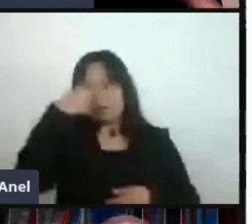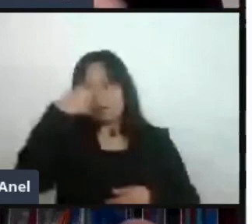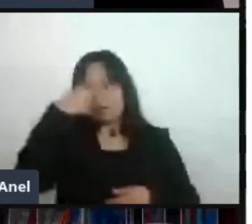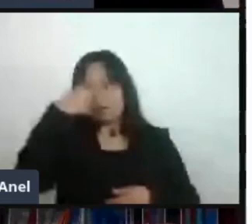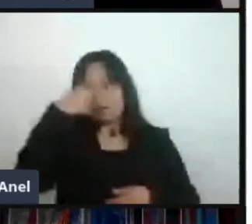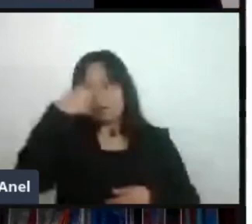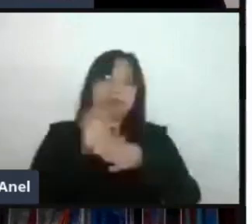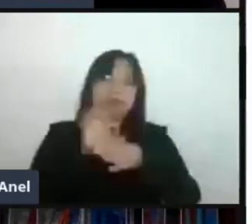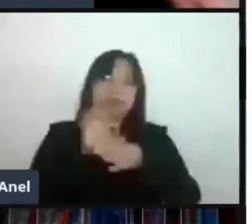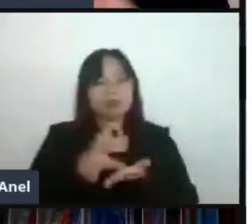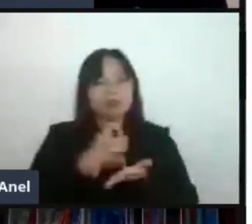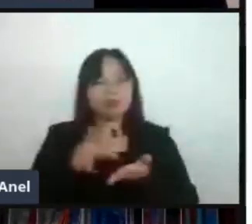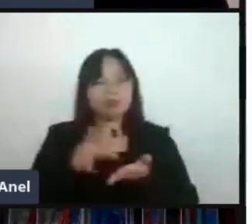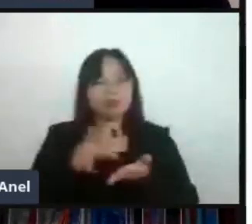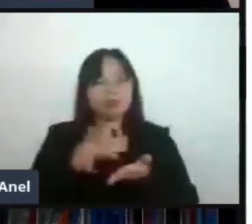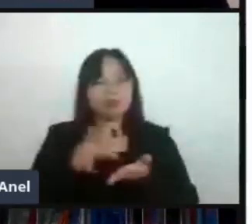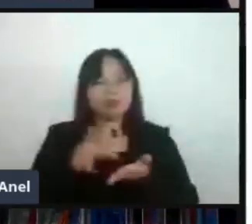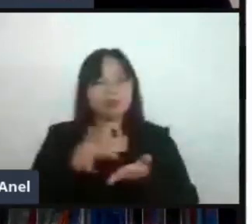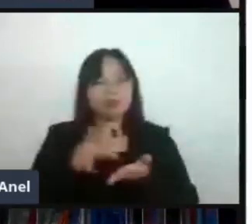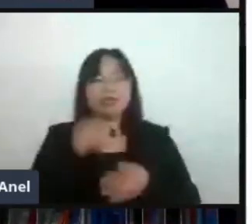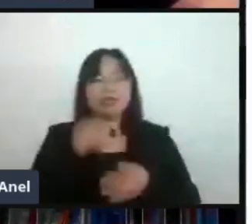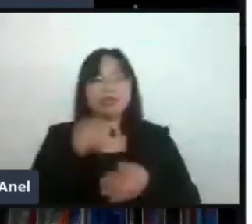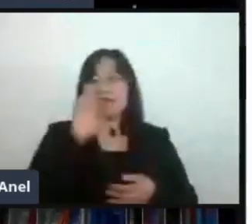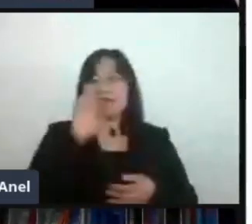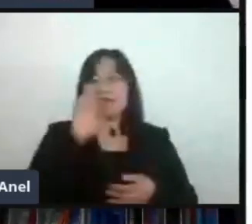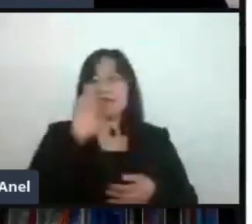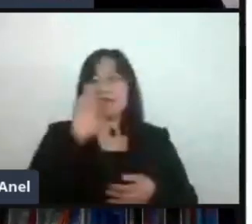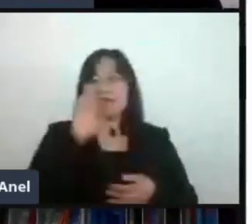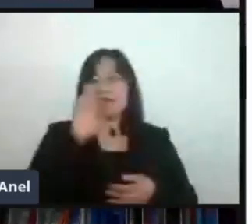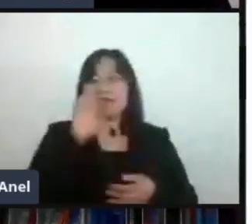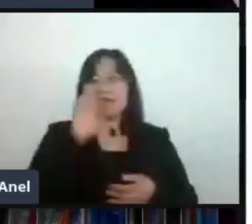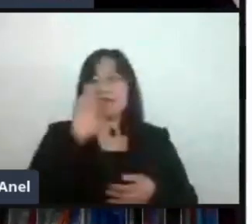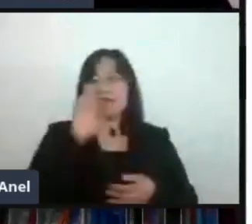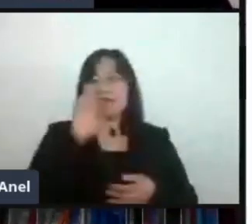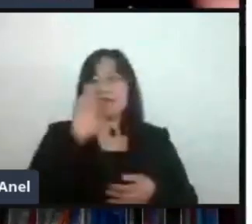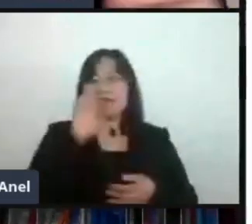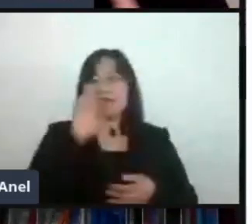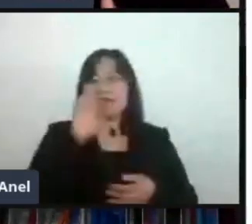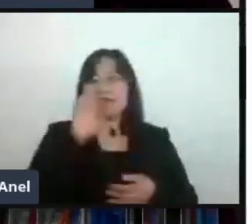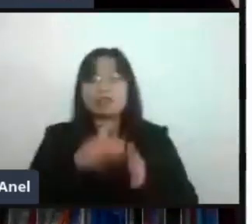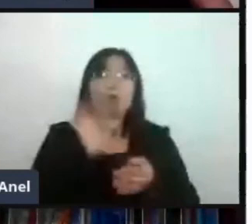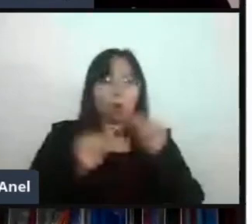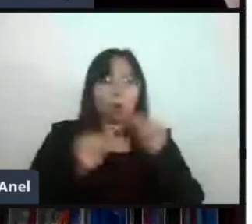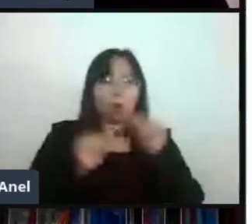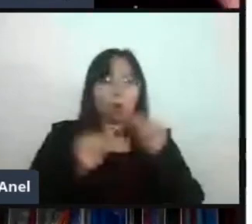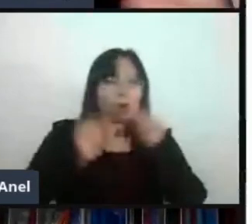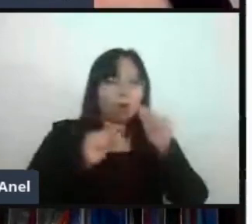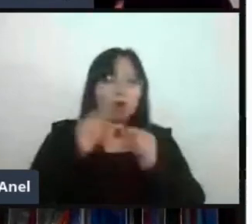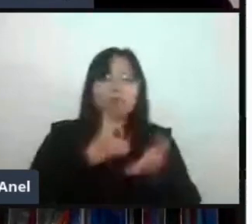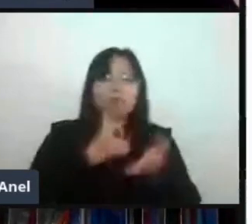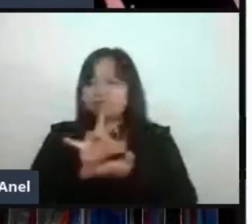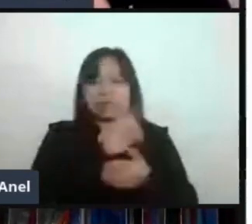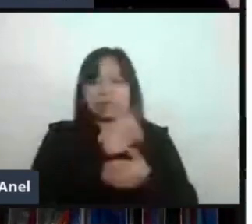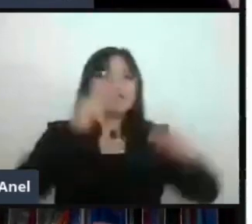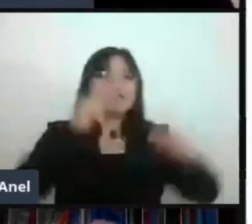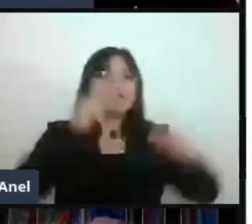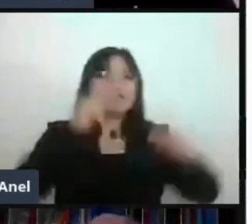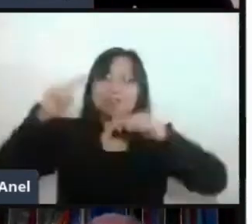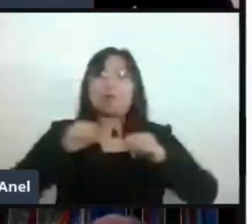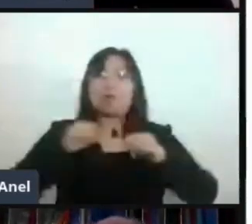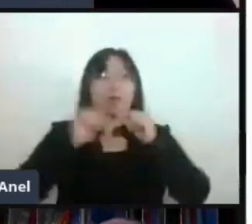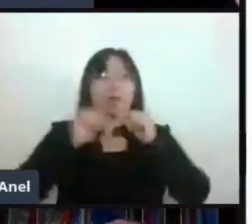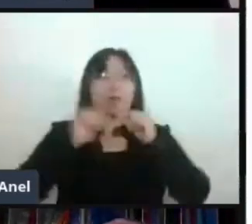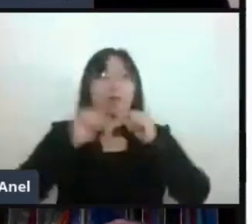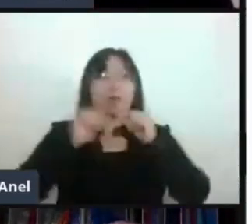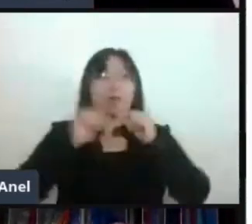recibirán, si no han recibido aún su cuenta, la van a recibir, va a bajar por los niveles, a su vez para los supervisores, jefes de sector, supervisores,